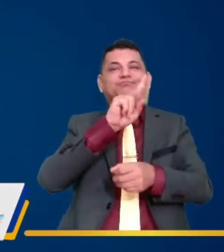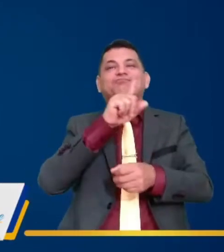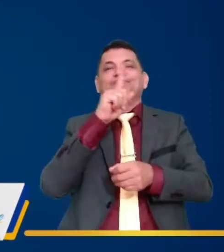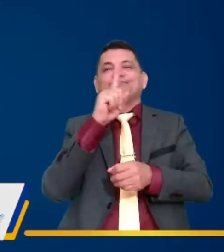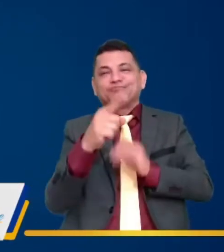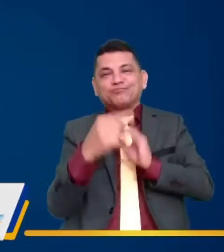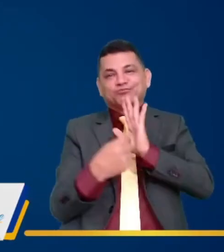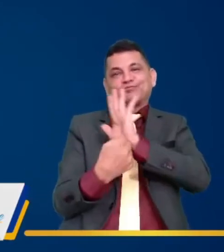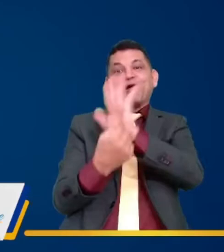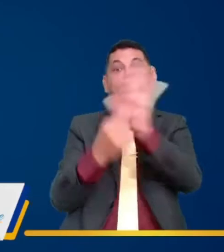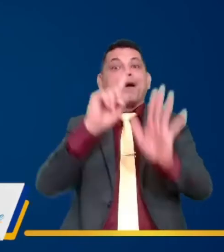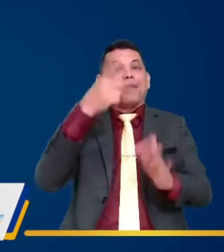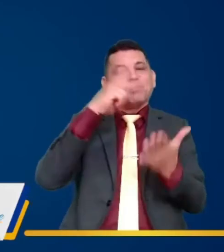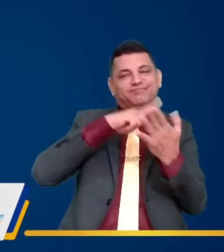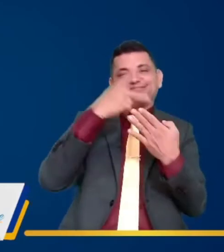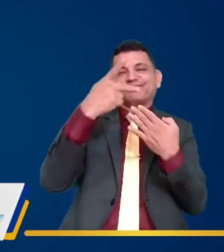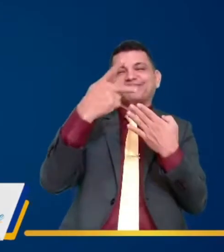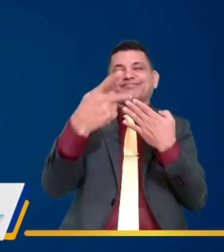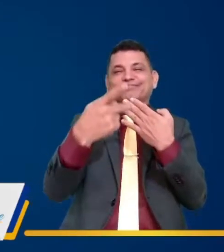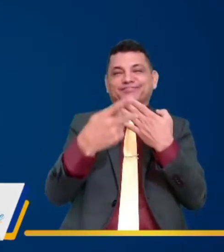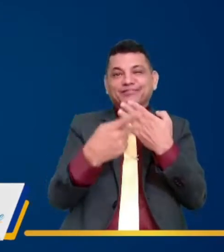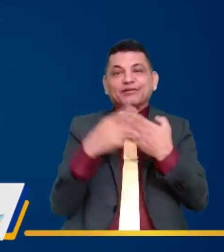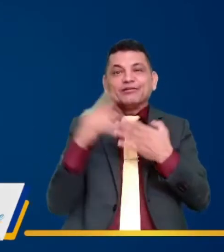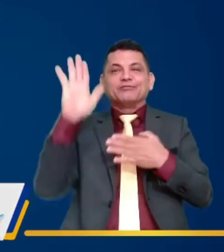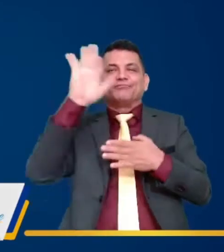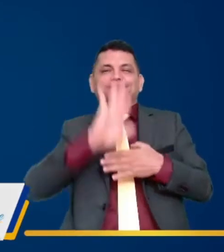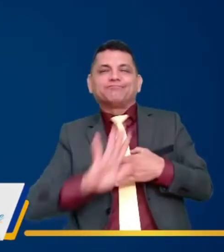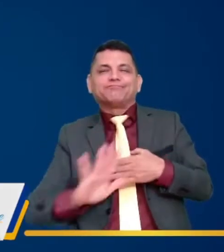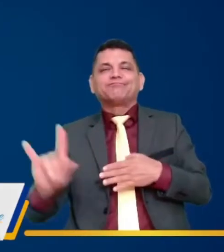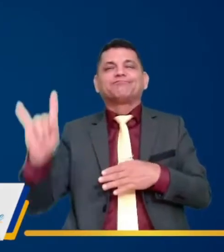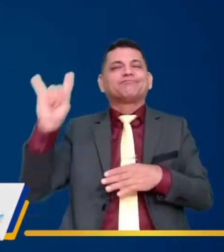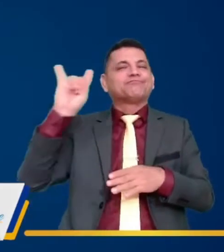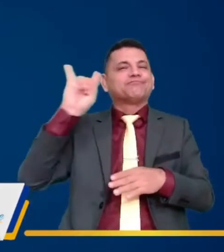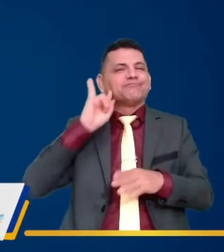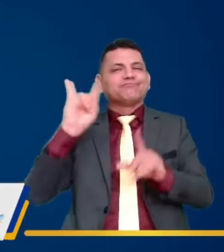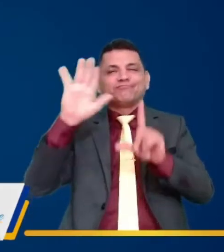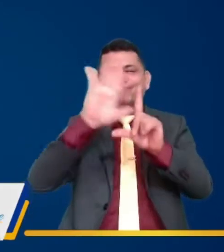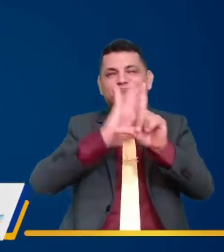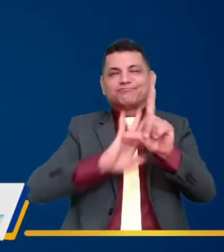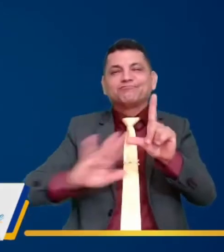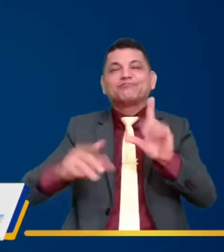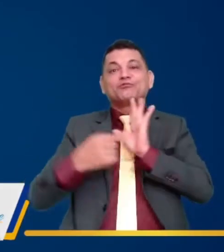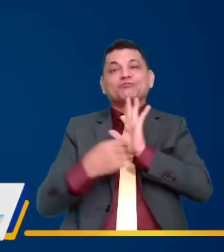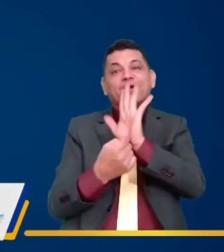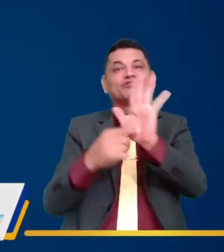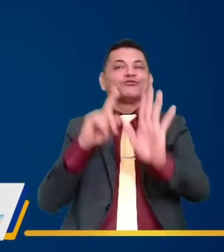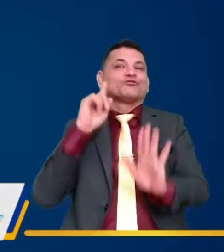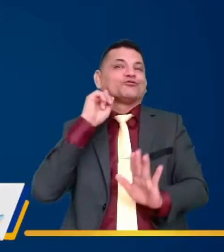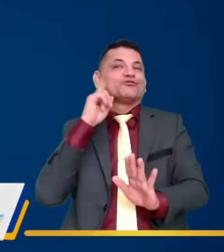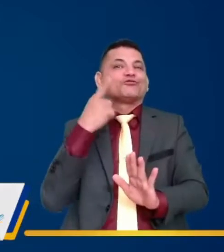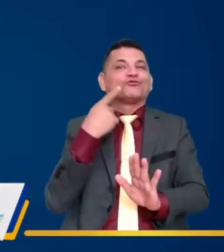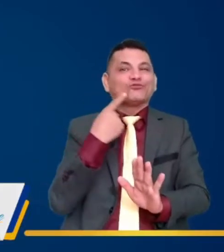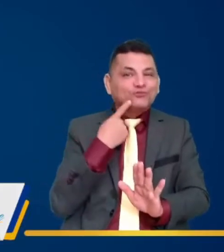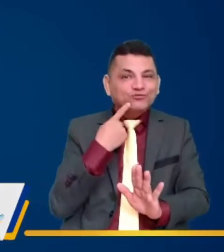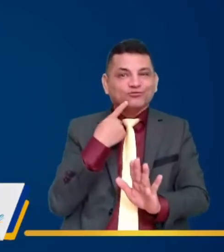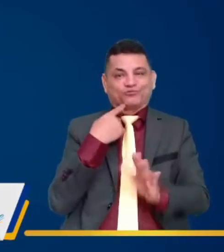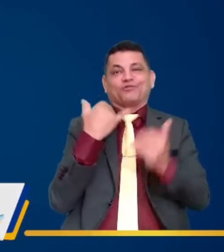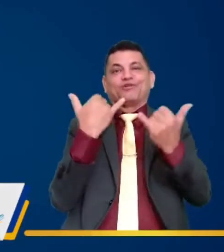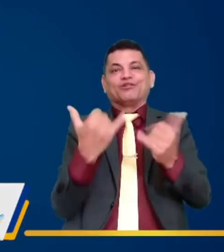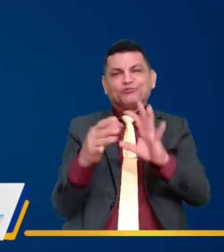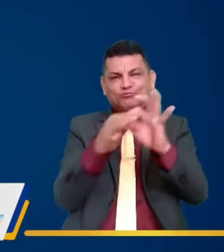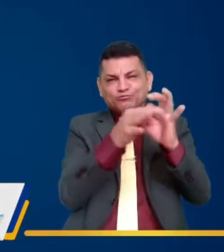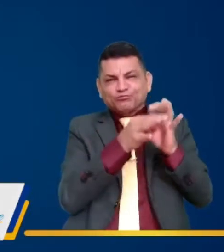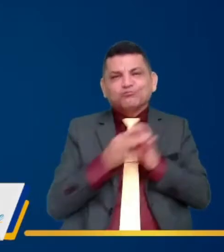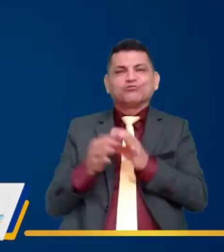presentar este primer proyecto videomusical para la población sorda. Nos hemos unido en un